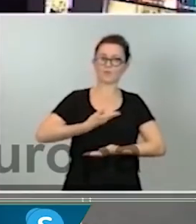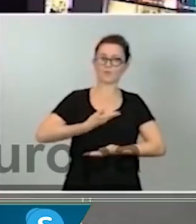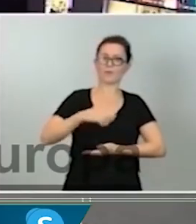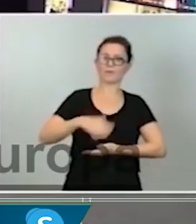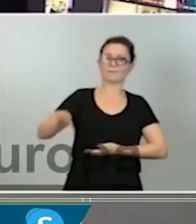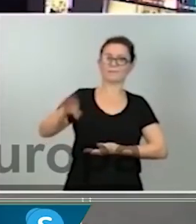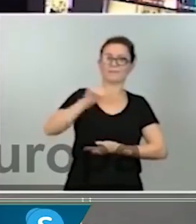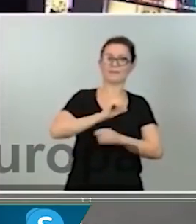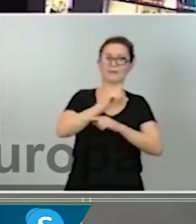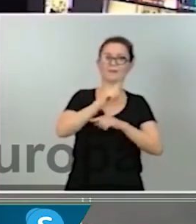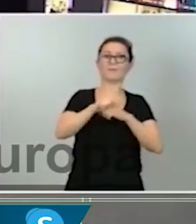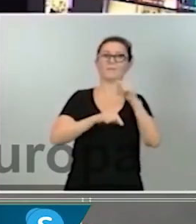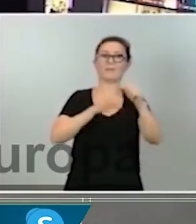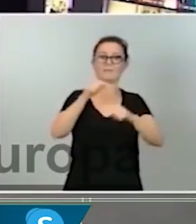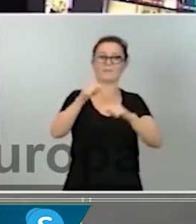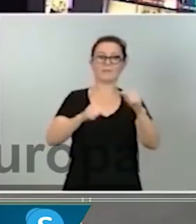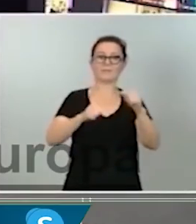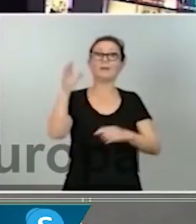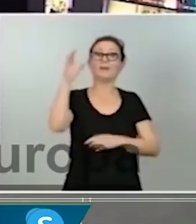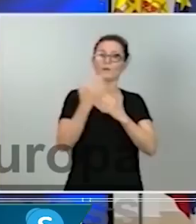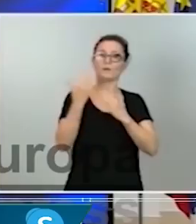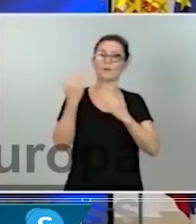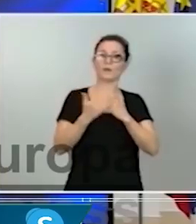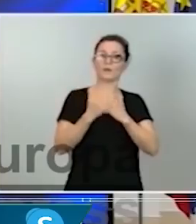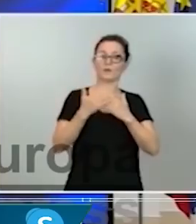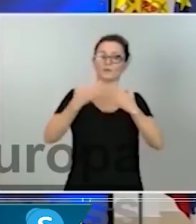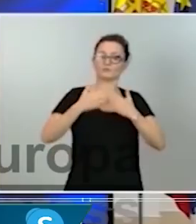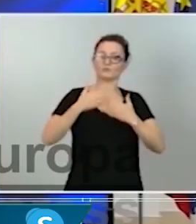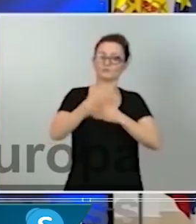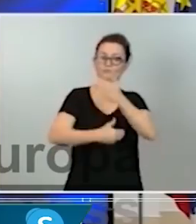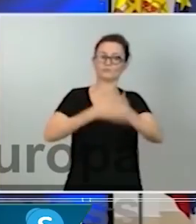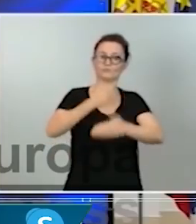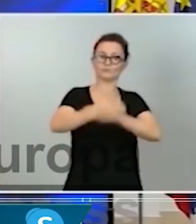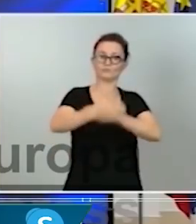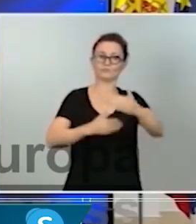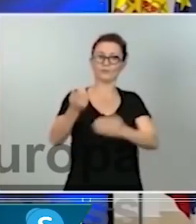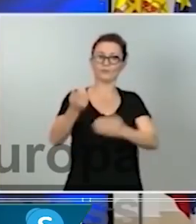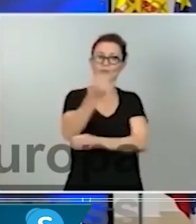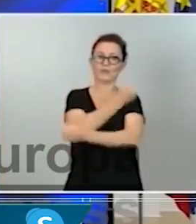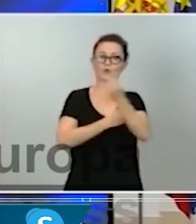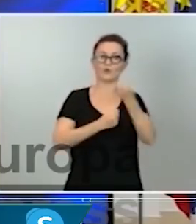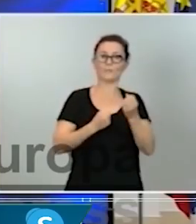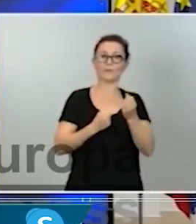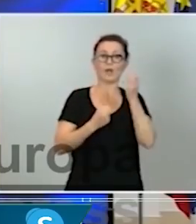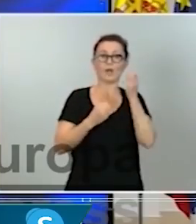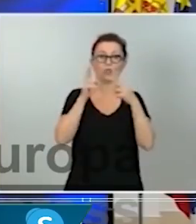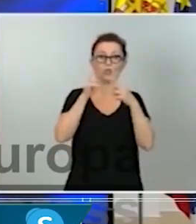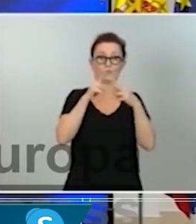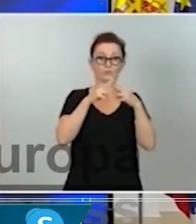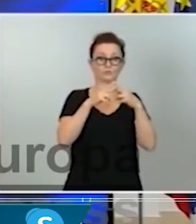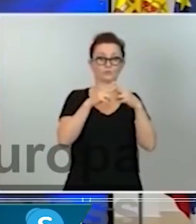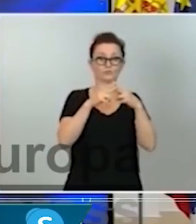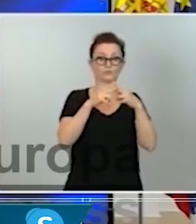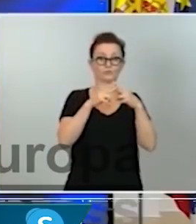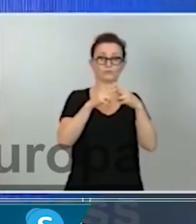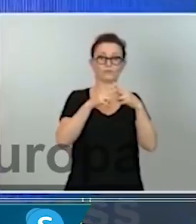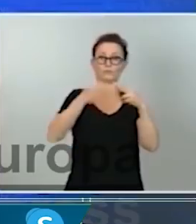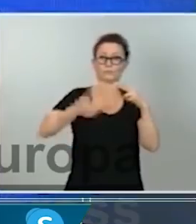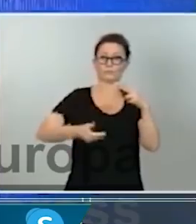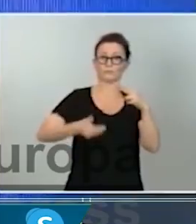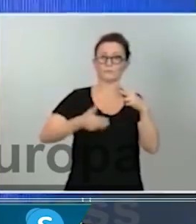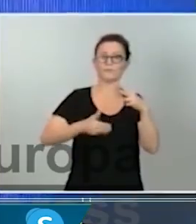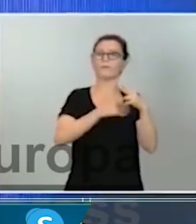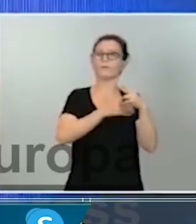fundamentalmente subidas para los ciudadanos de todas las clases para todo el mundo el iba